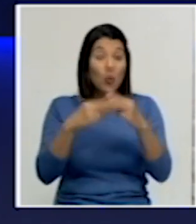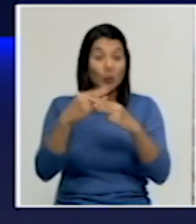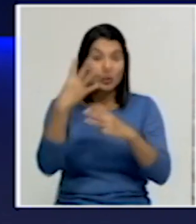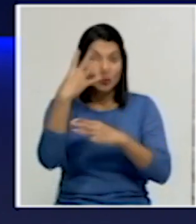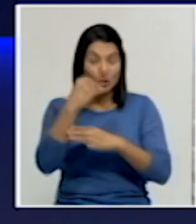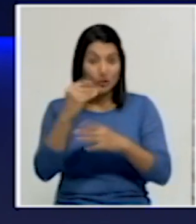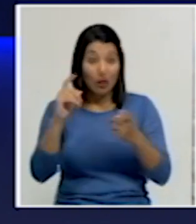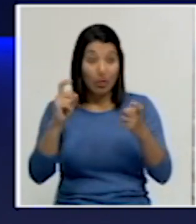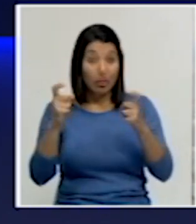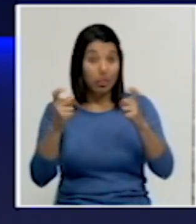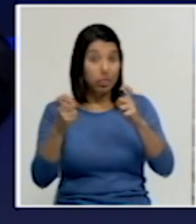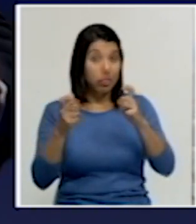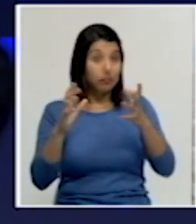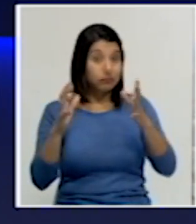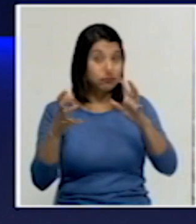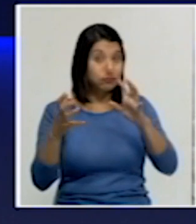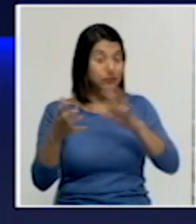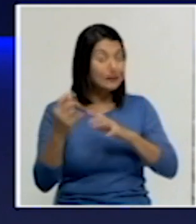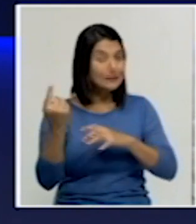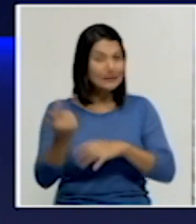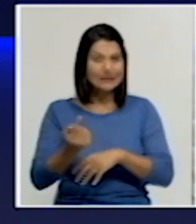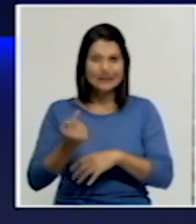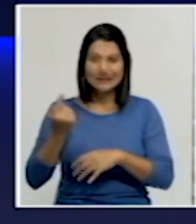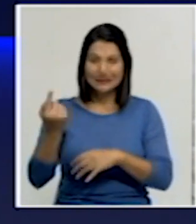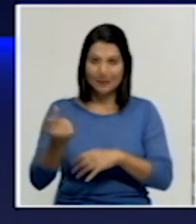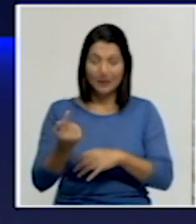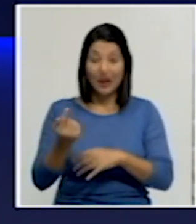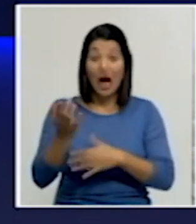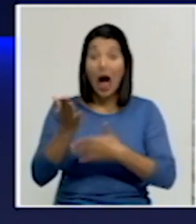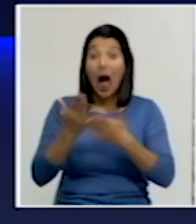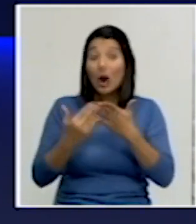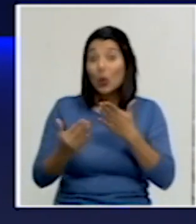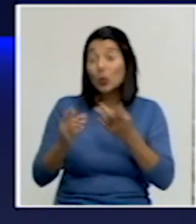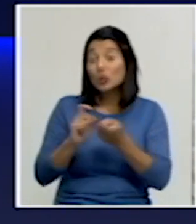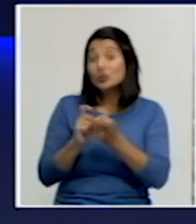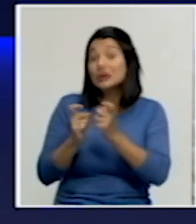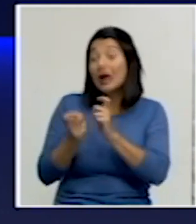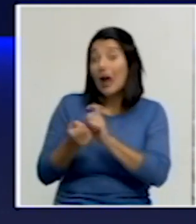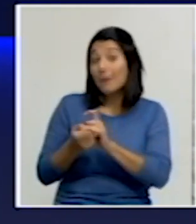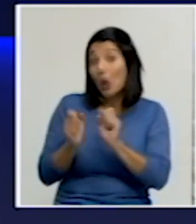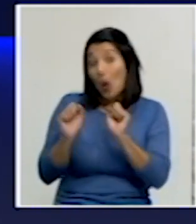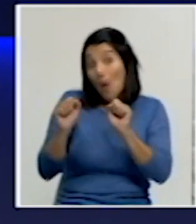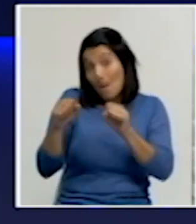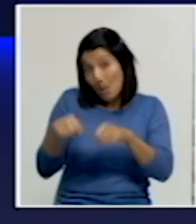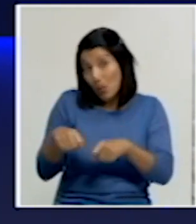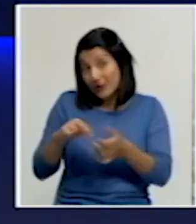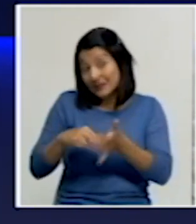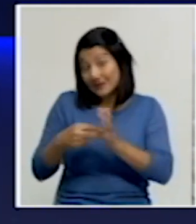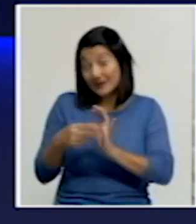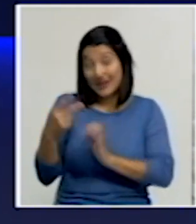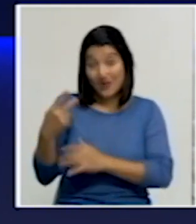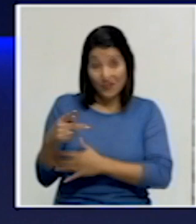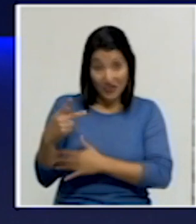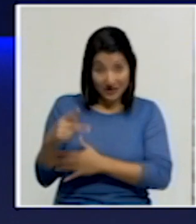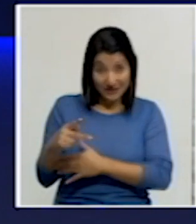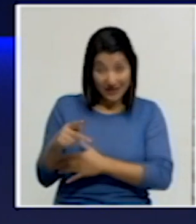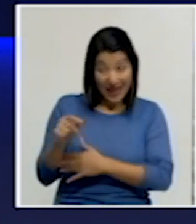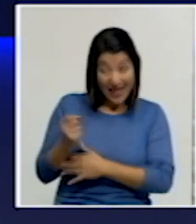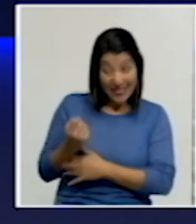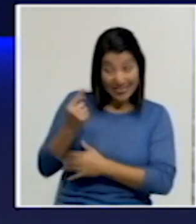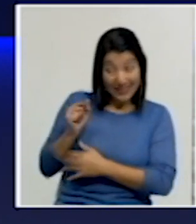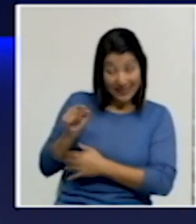que cambia y evoluciona todo el tiempo. Algunos de esos cambios pueden ser amenazantes. Comprenderlos